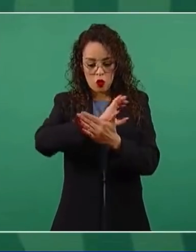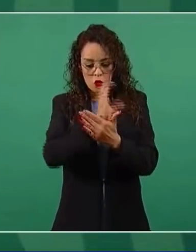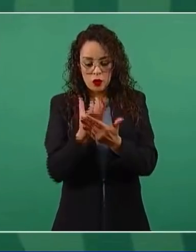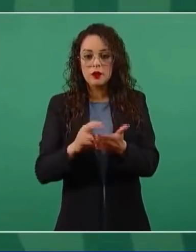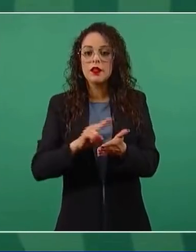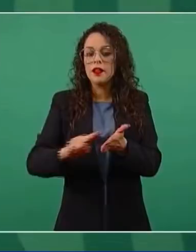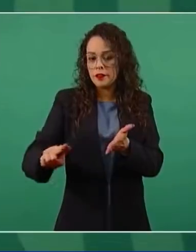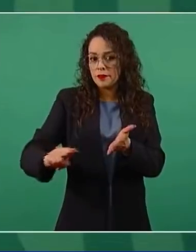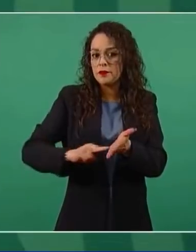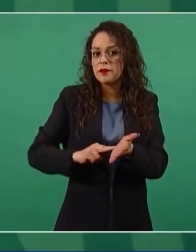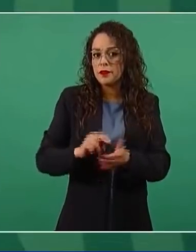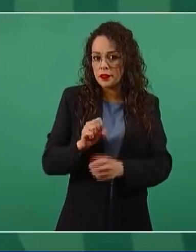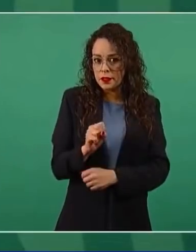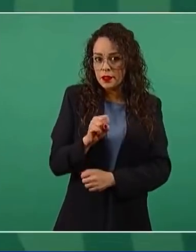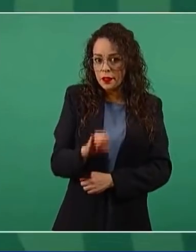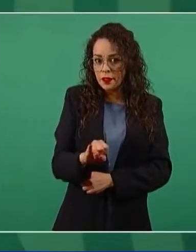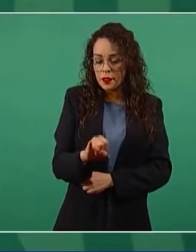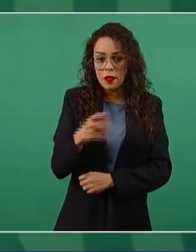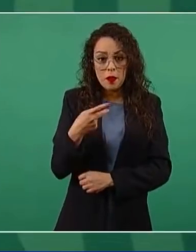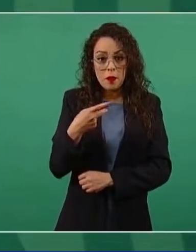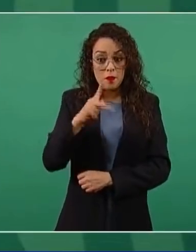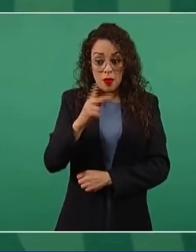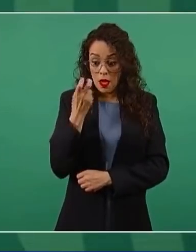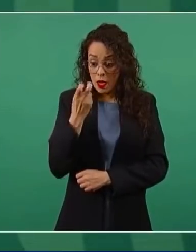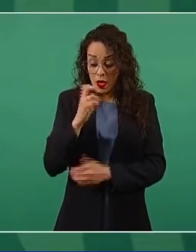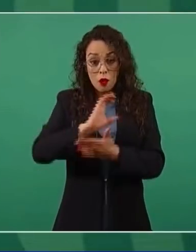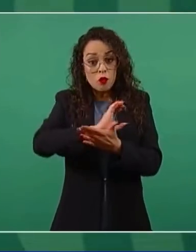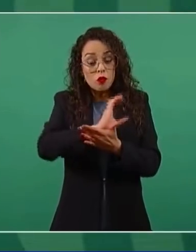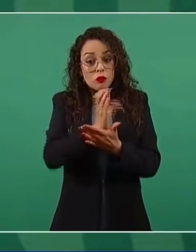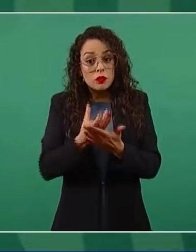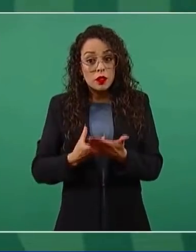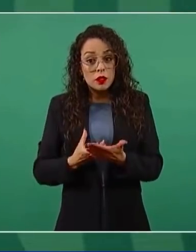Pero si es un contrato que se entrega